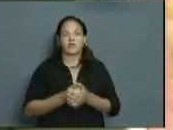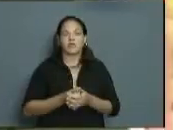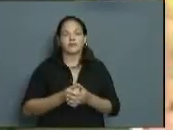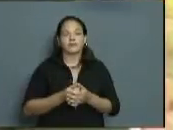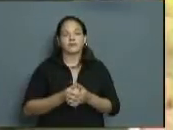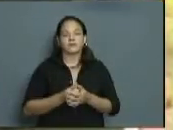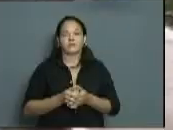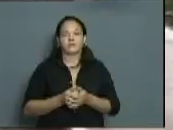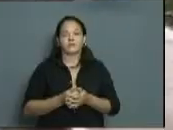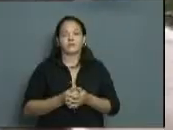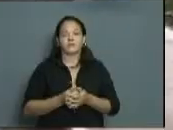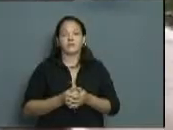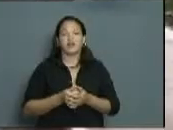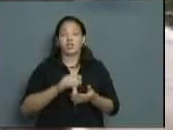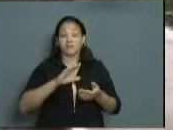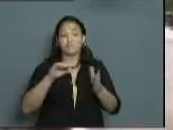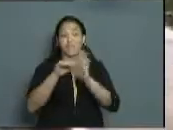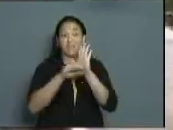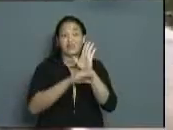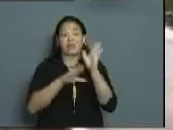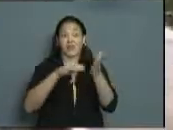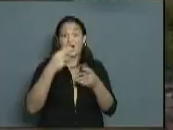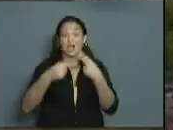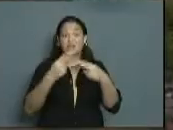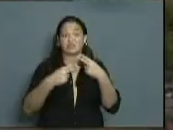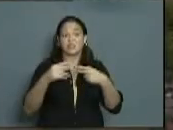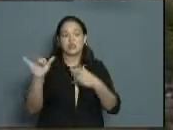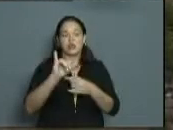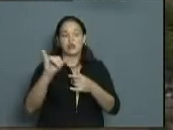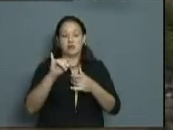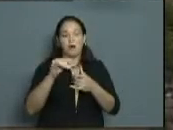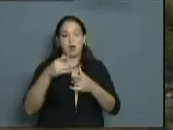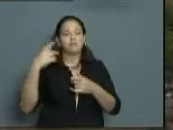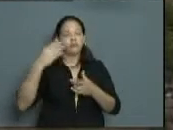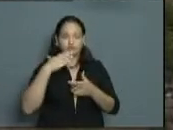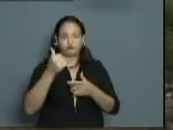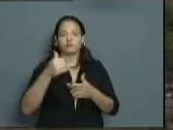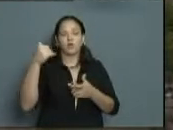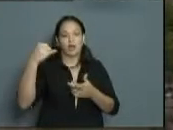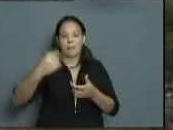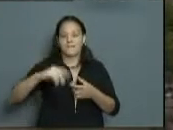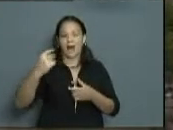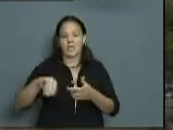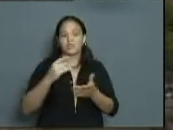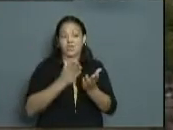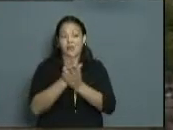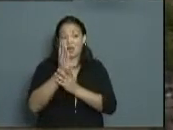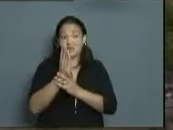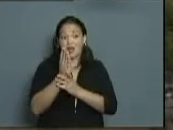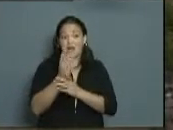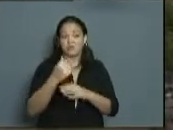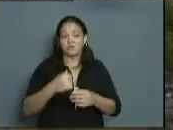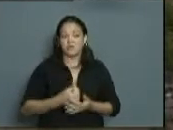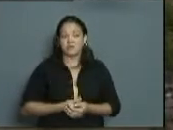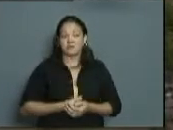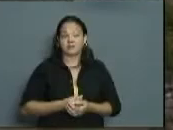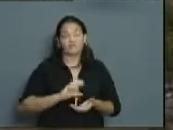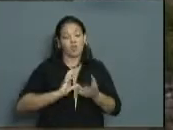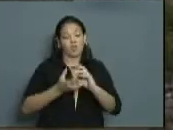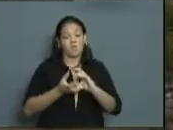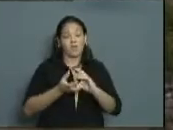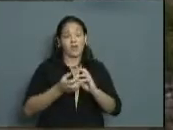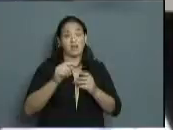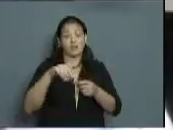la propagación de la pandemia, esta institución da muestras de buenas prácticas ante un contexto epidemiológico complejo.